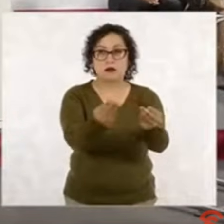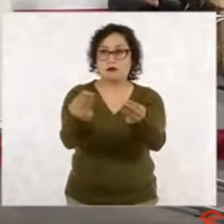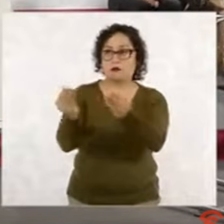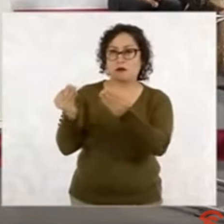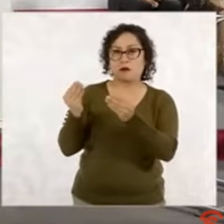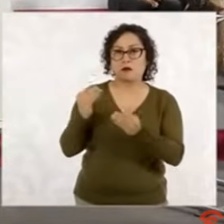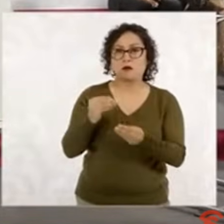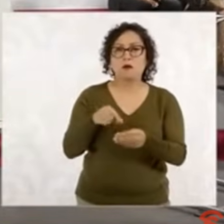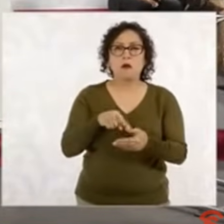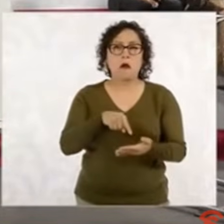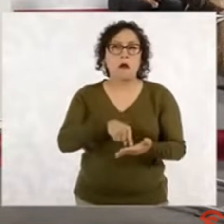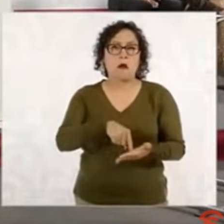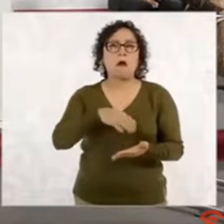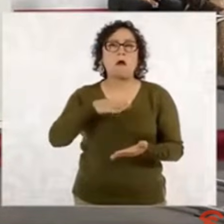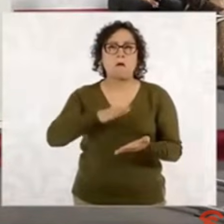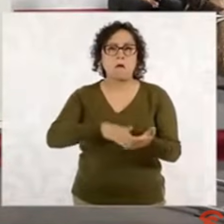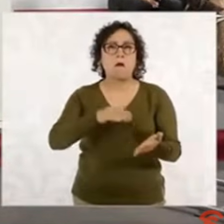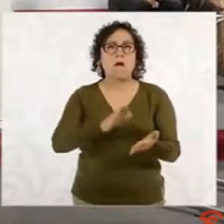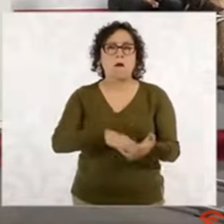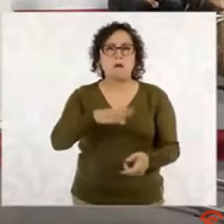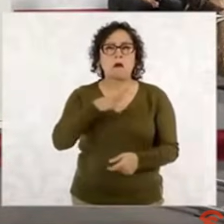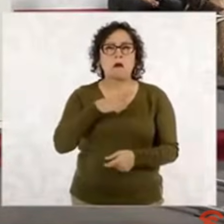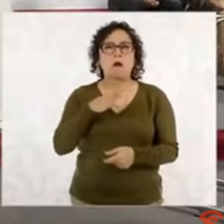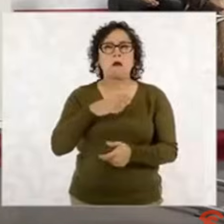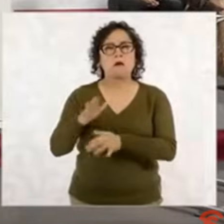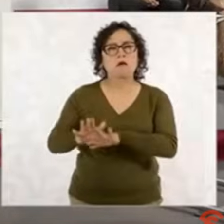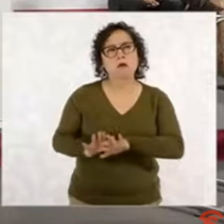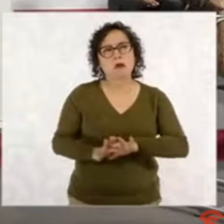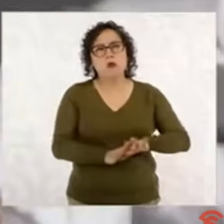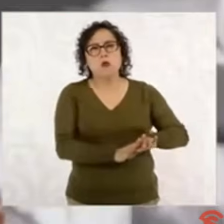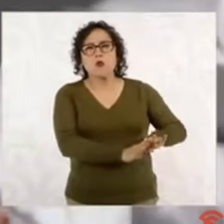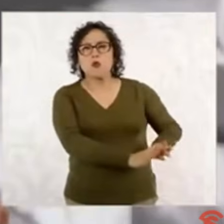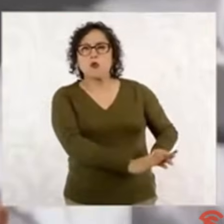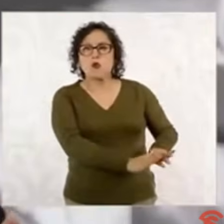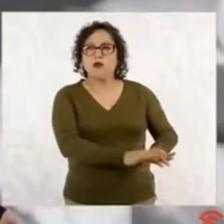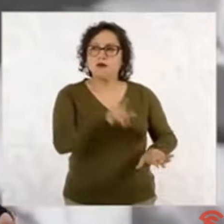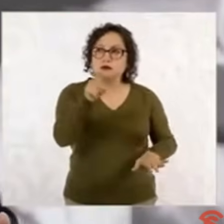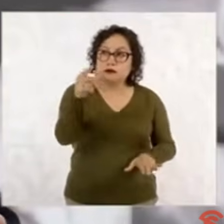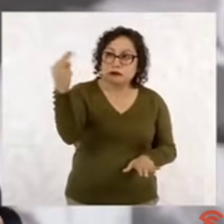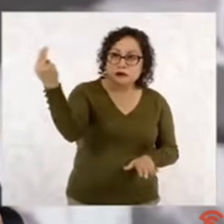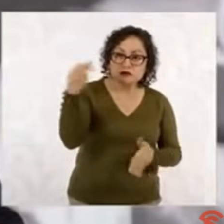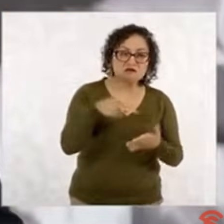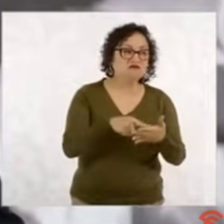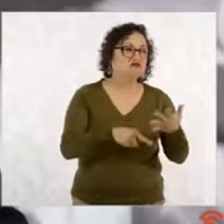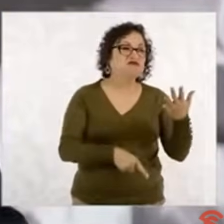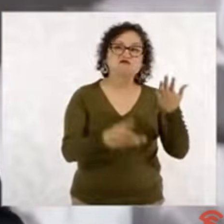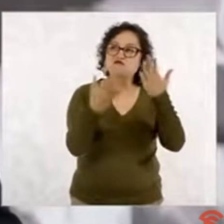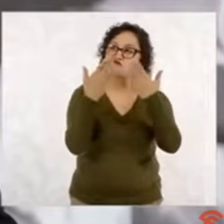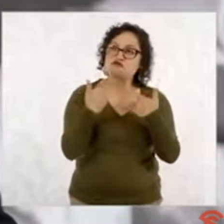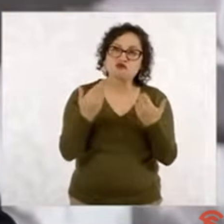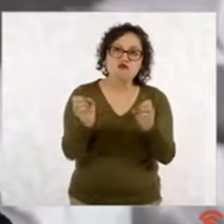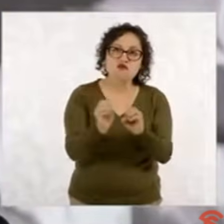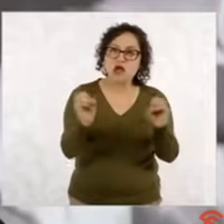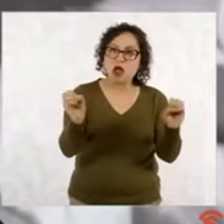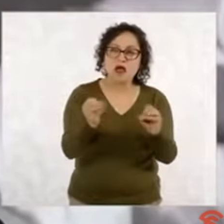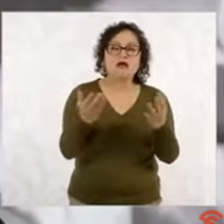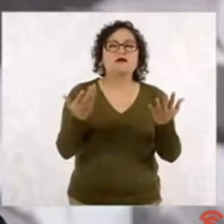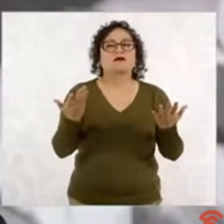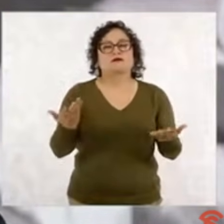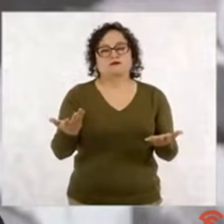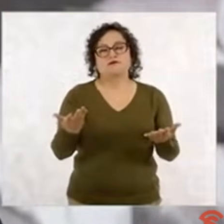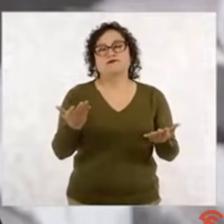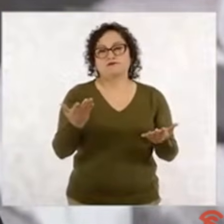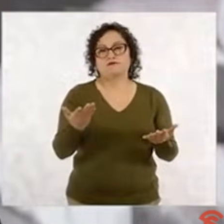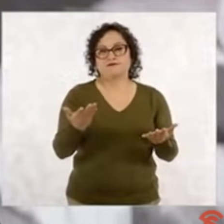que únicamente los tienen almacenados y que no permiten que quien realmente necesita esos títulos de concesión, esa agua, la pueda utilizar. Es